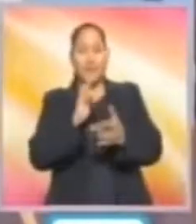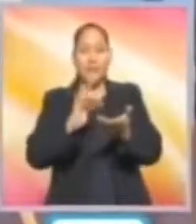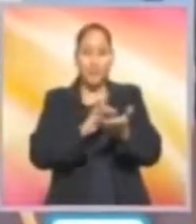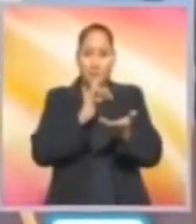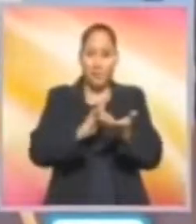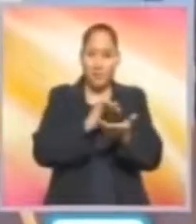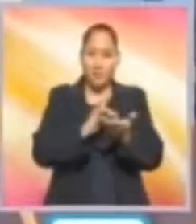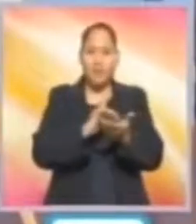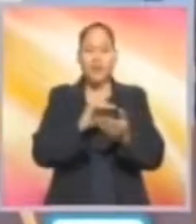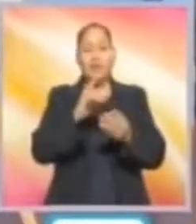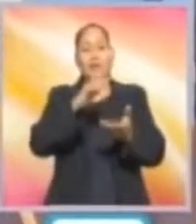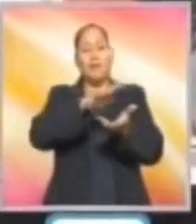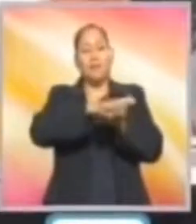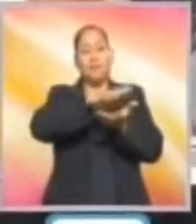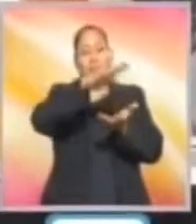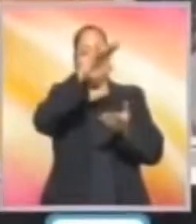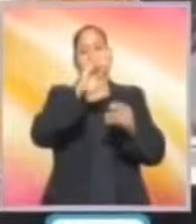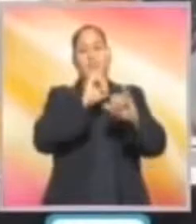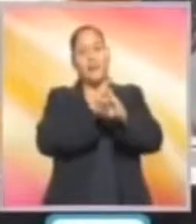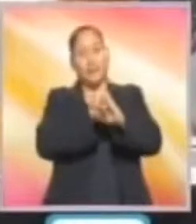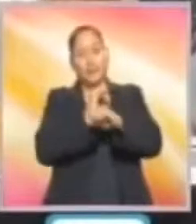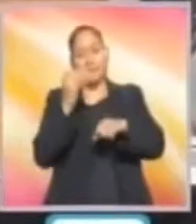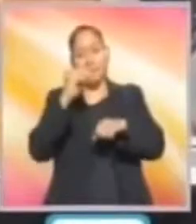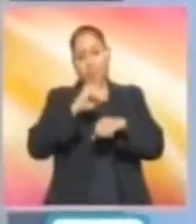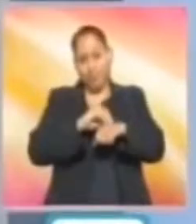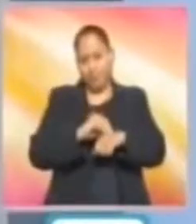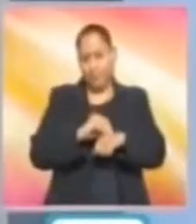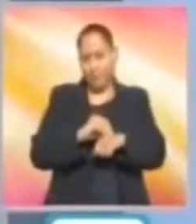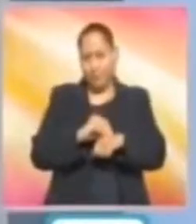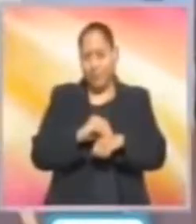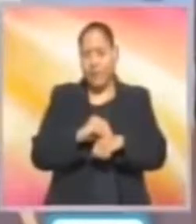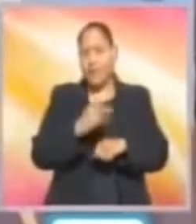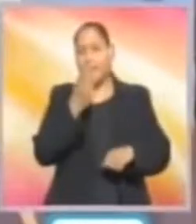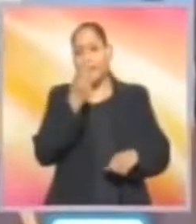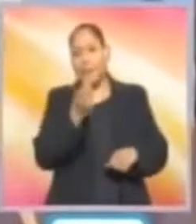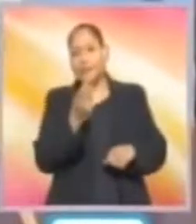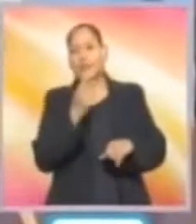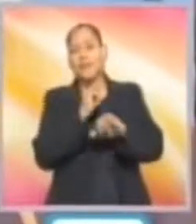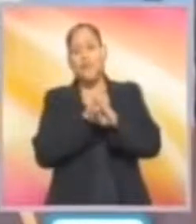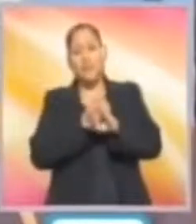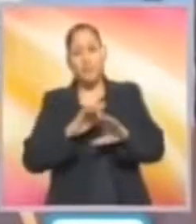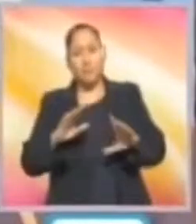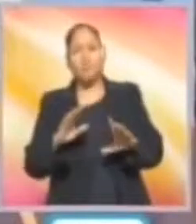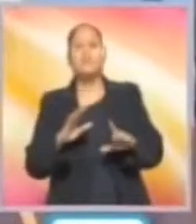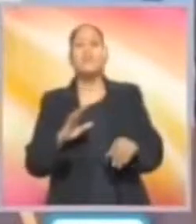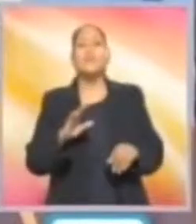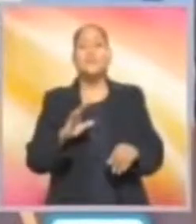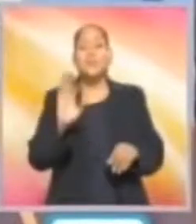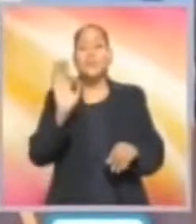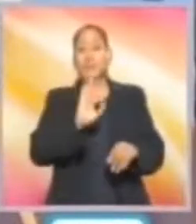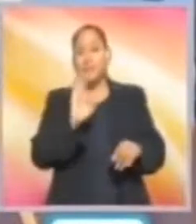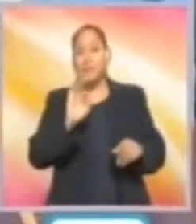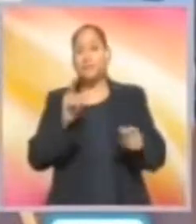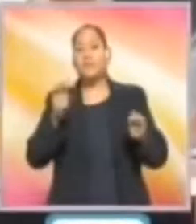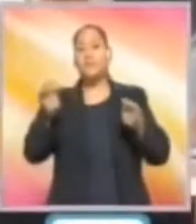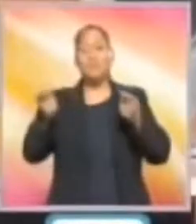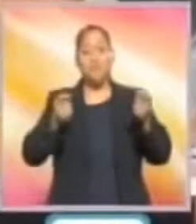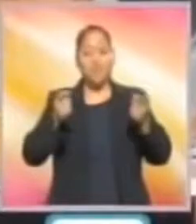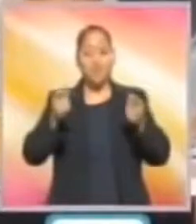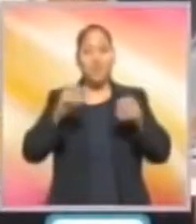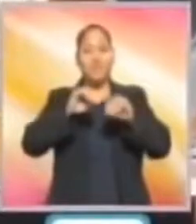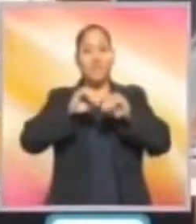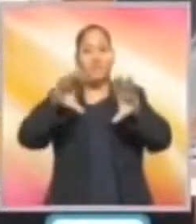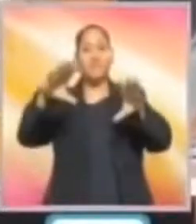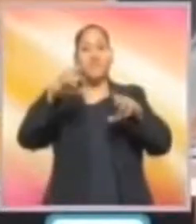tecnológicos en una gran cantidad de plataformas que hace que esta información pueda estar manejándose